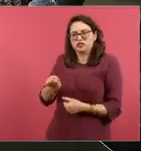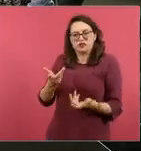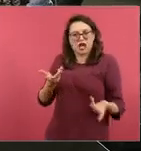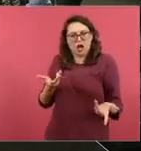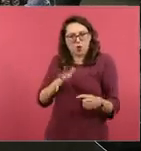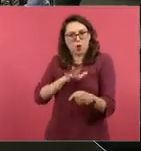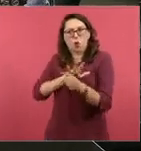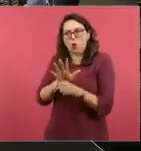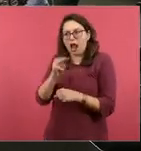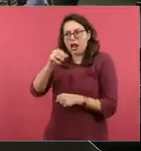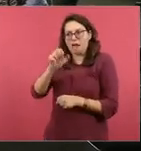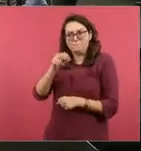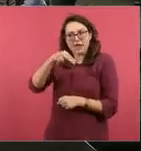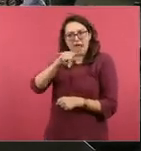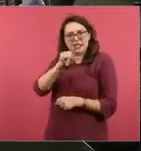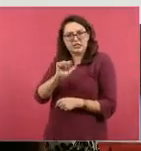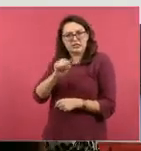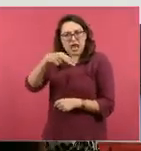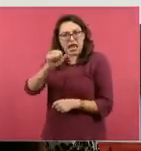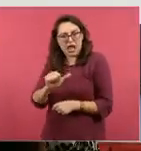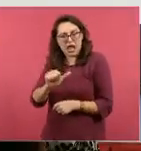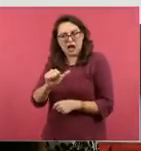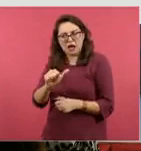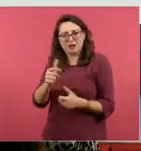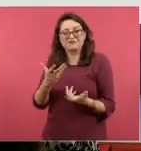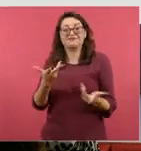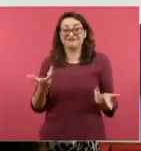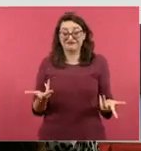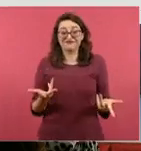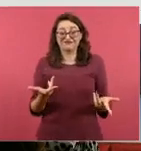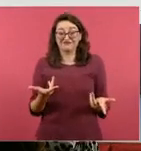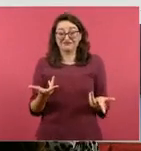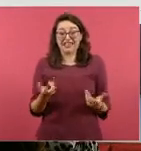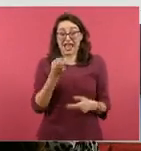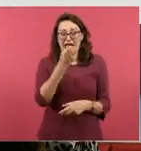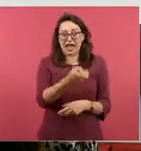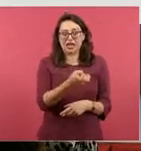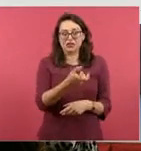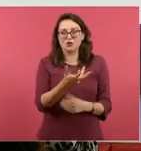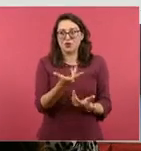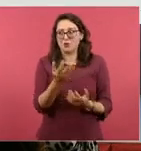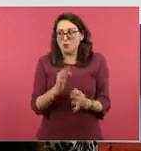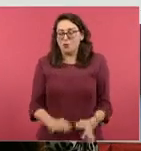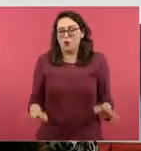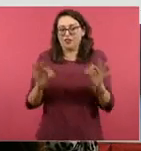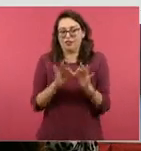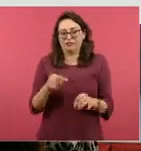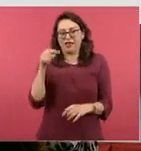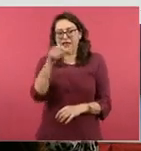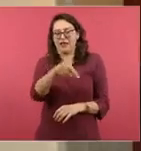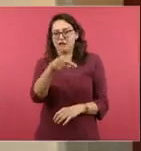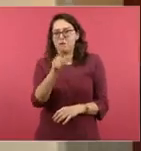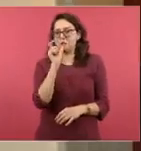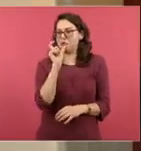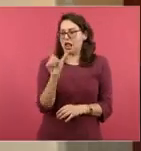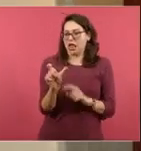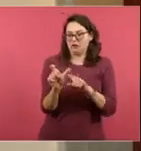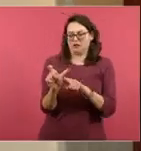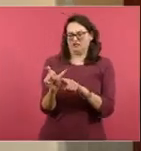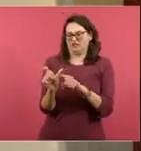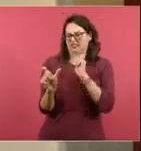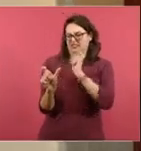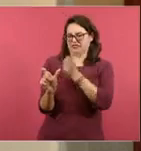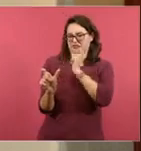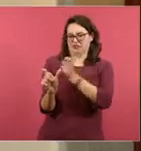que a veces nos dice todo esto? Que el contexto se vuelve muy importante, muy relevante.